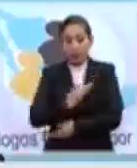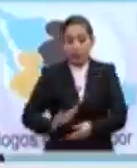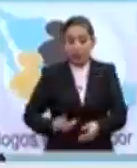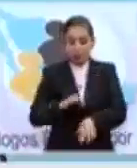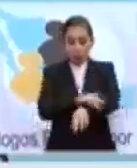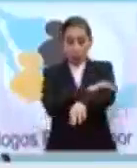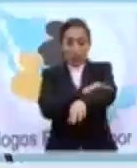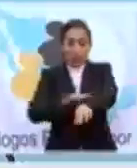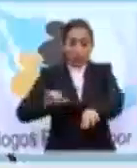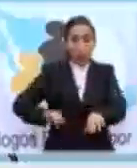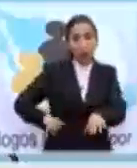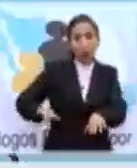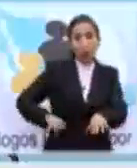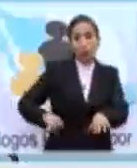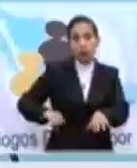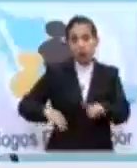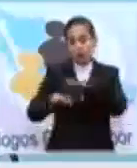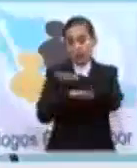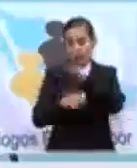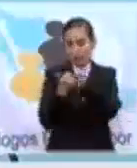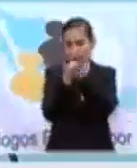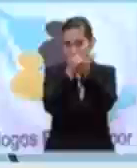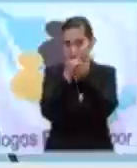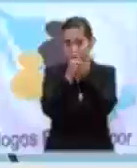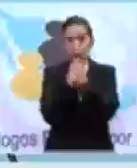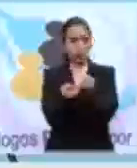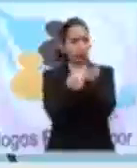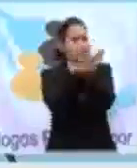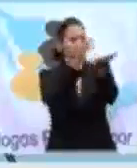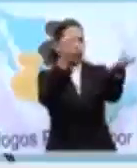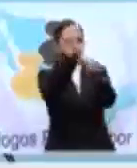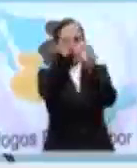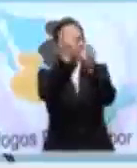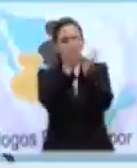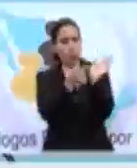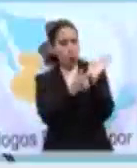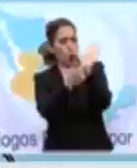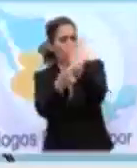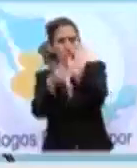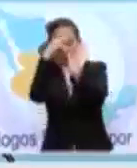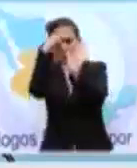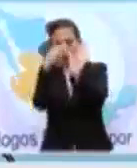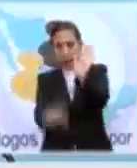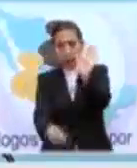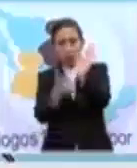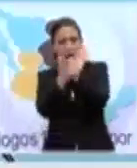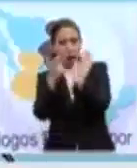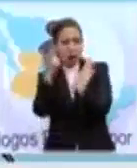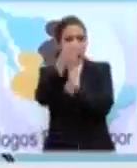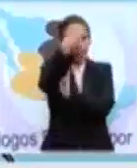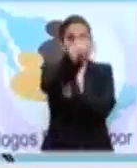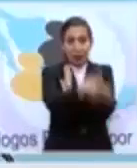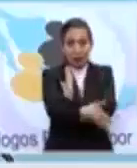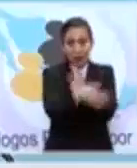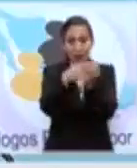coalición de intereses que lo soportan ofertan al mundo global un México salarial